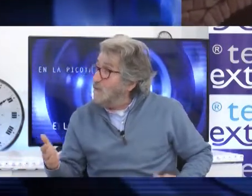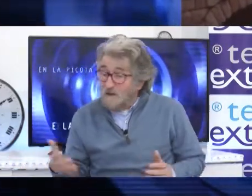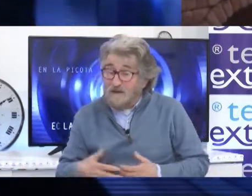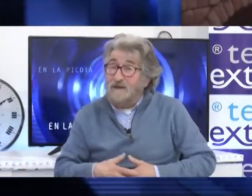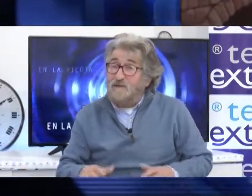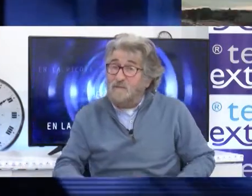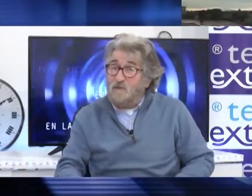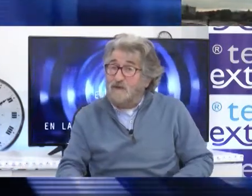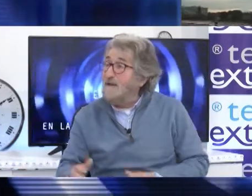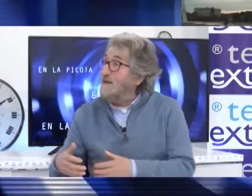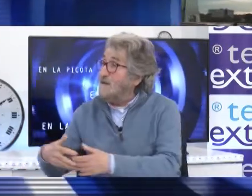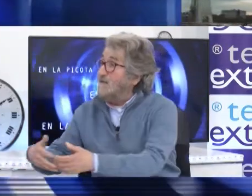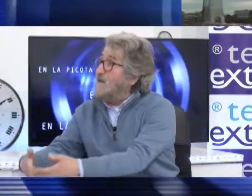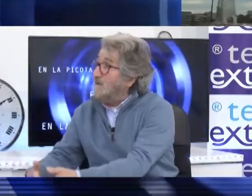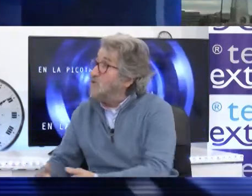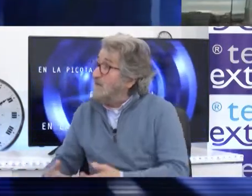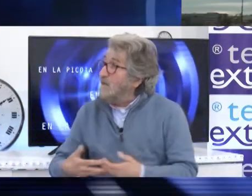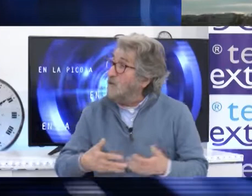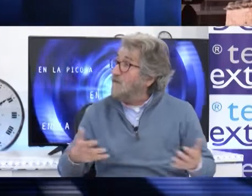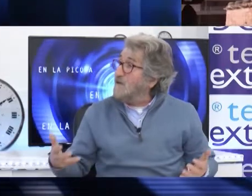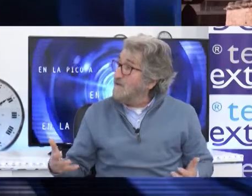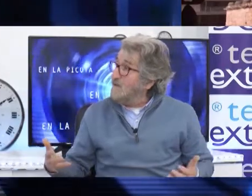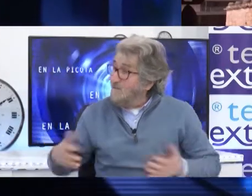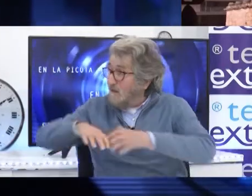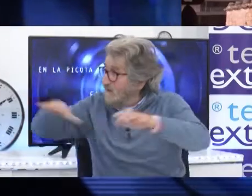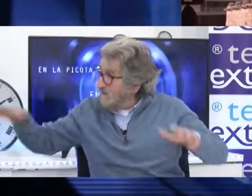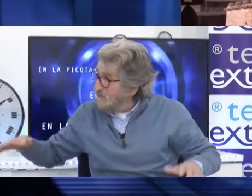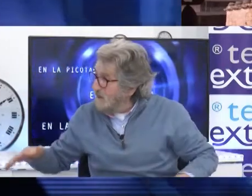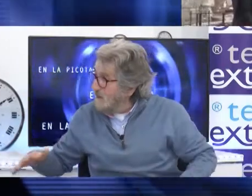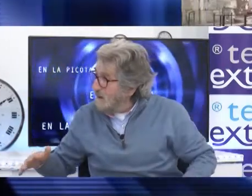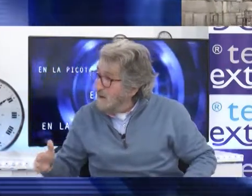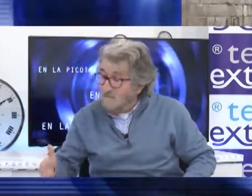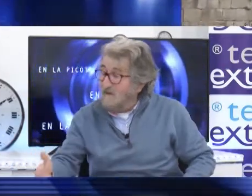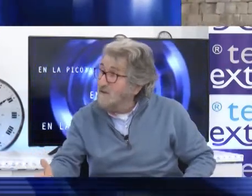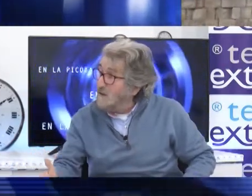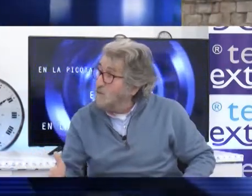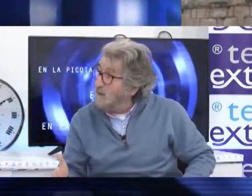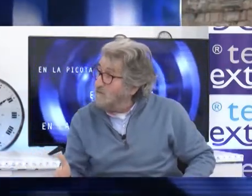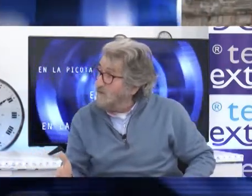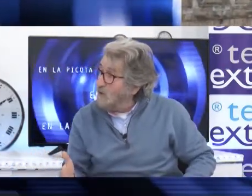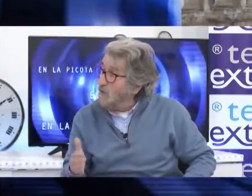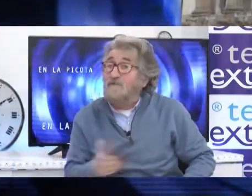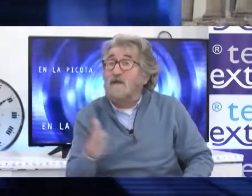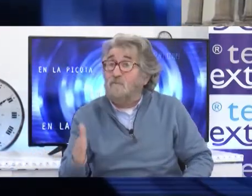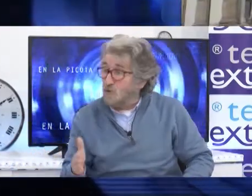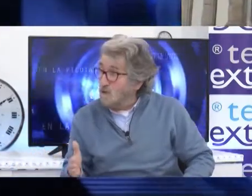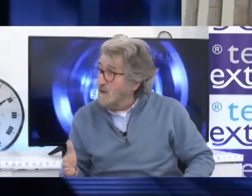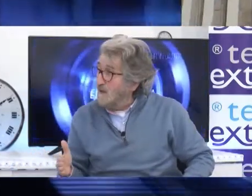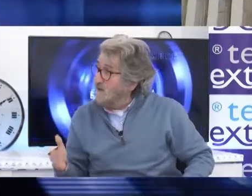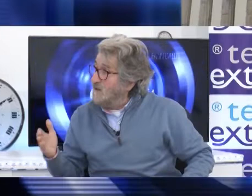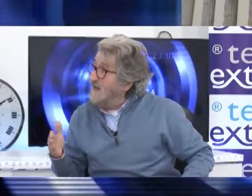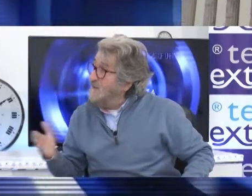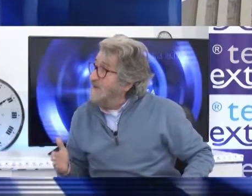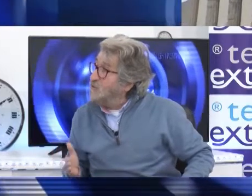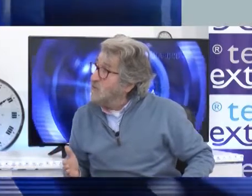tiene entidad jurídica desde el punto de vista de inscribir su patrimonio, etcétera, etcétera, pero aparte de eso, Mérida tiene que tomar conciencia. Los grandes impulsos